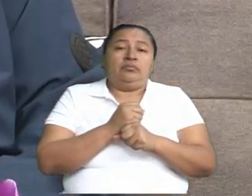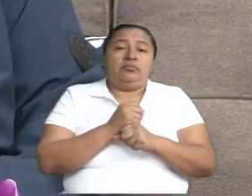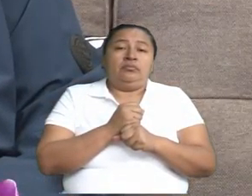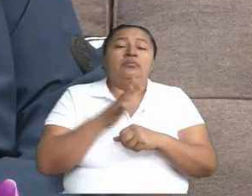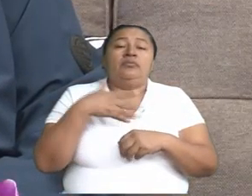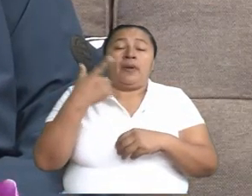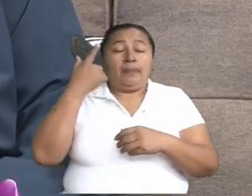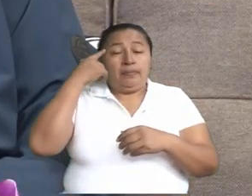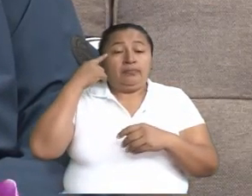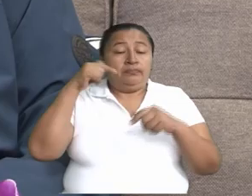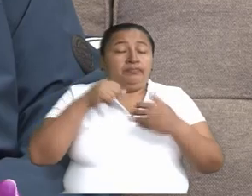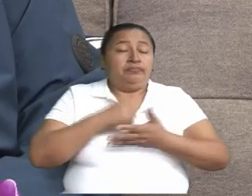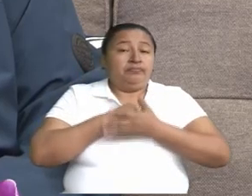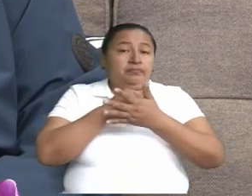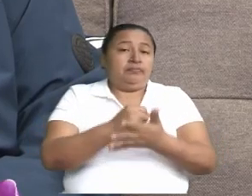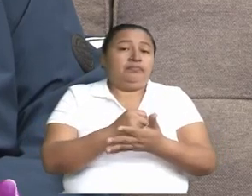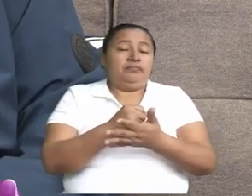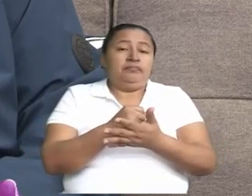solidaria